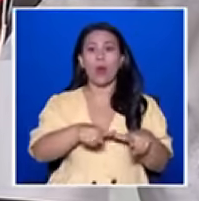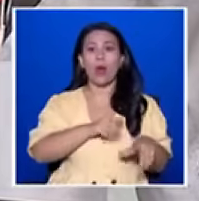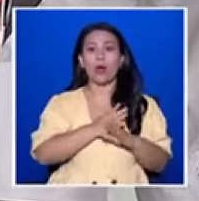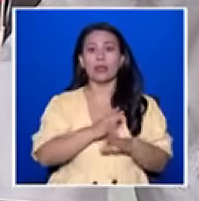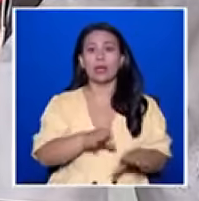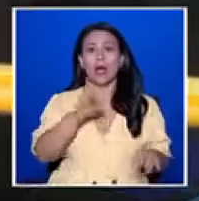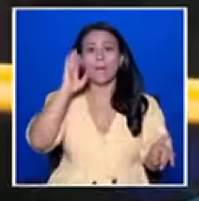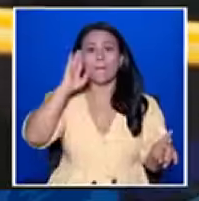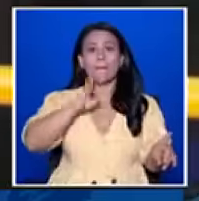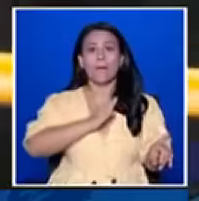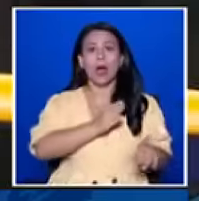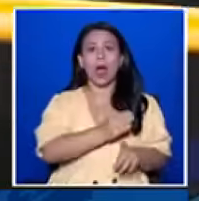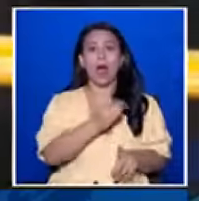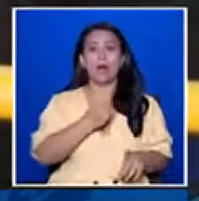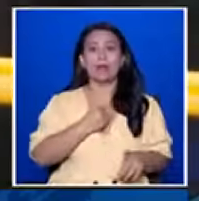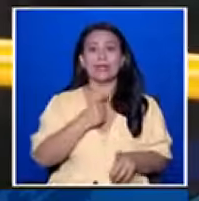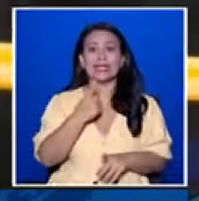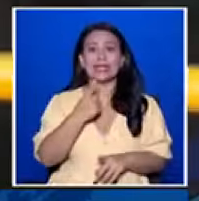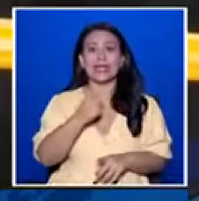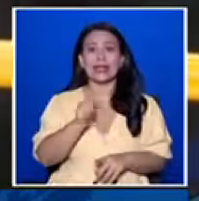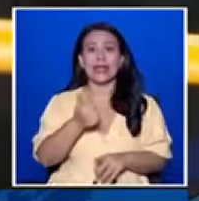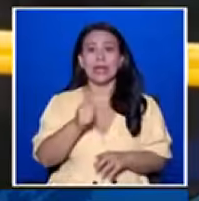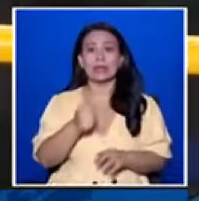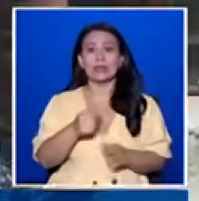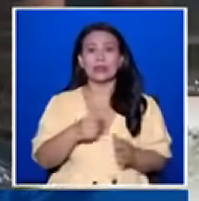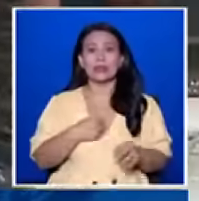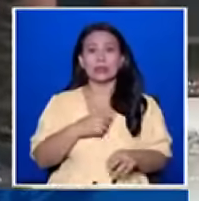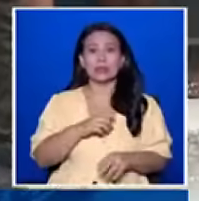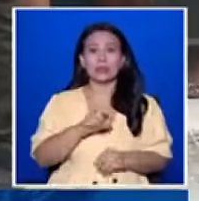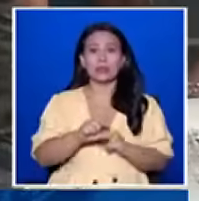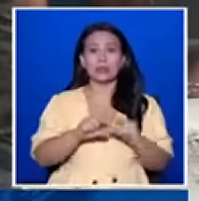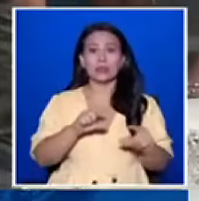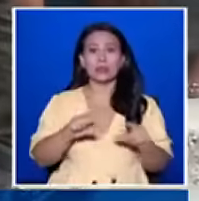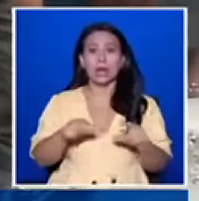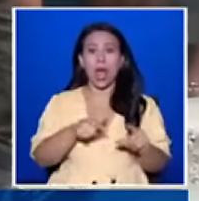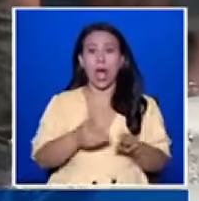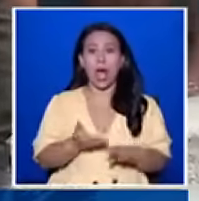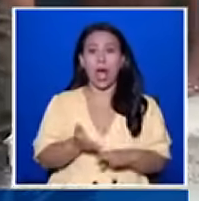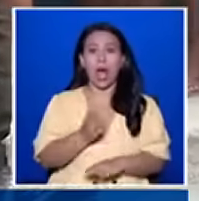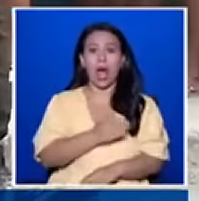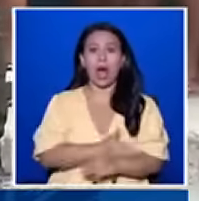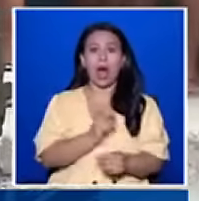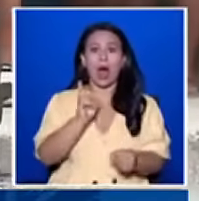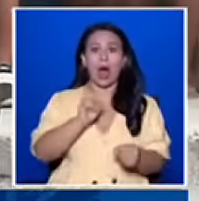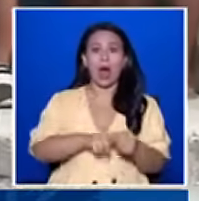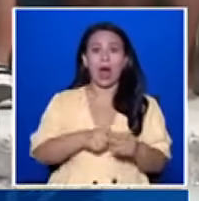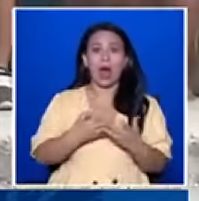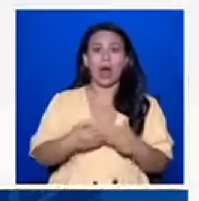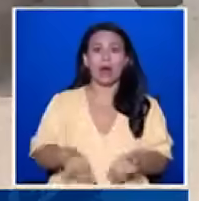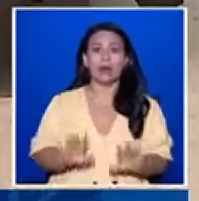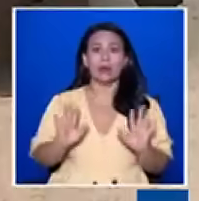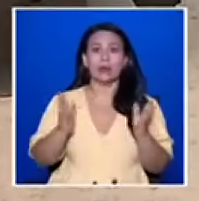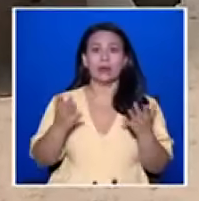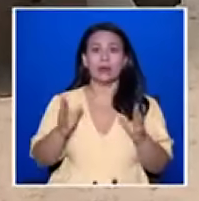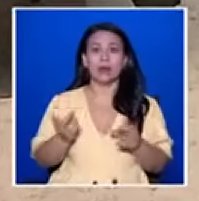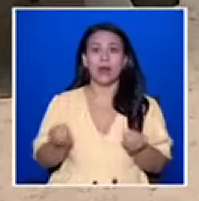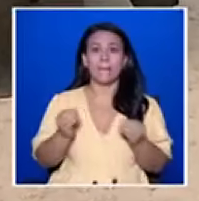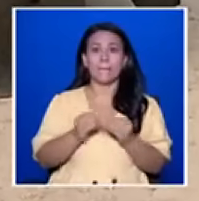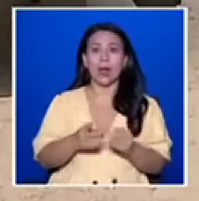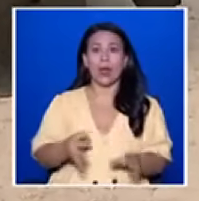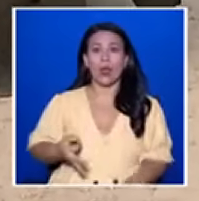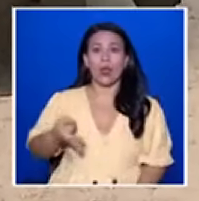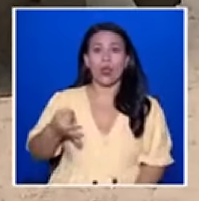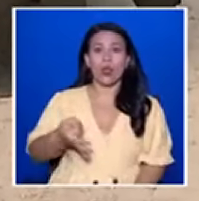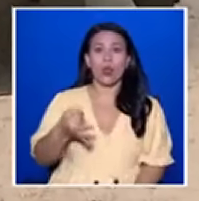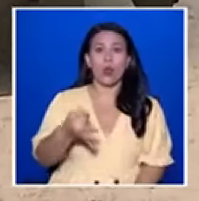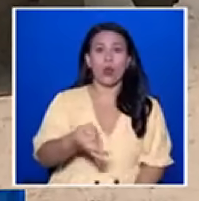uniformados levantaron cerca de 10 restos de bala. Se conoció que la víctima no tenía antecedentes penales. En el cantón Durán también